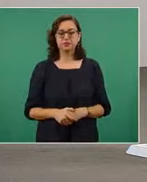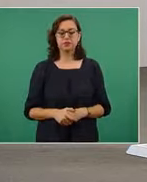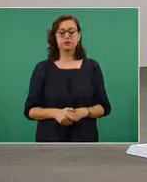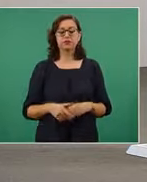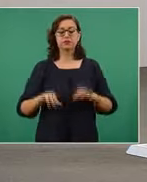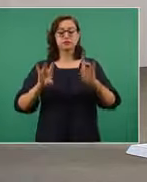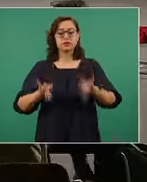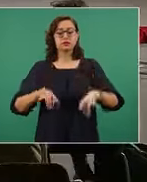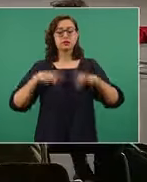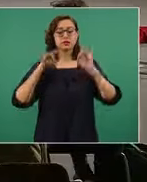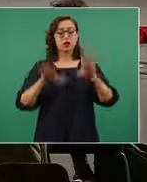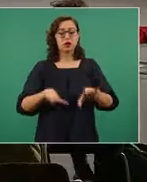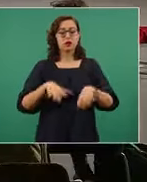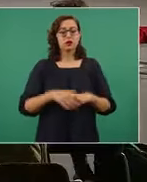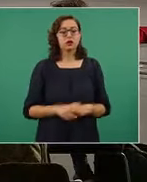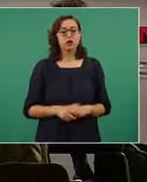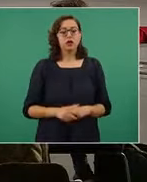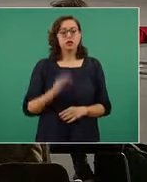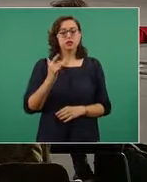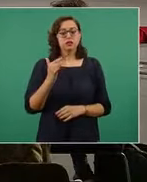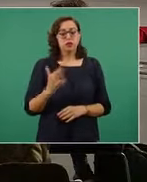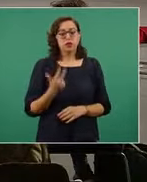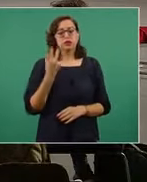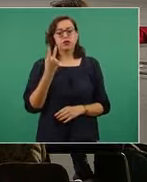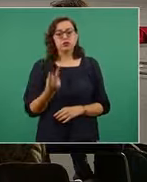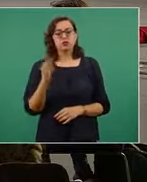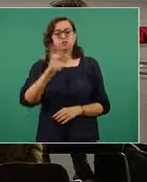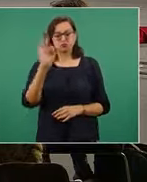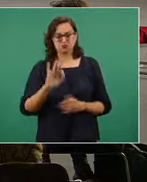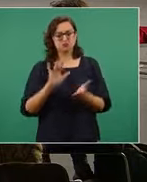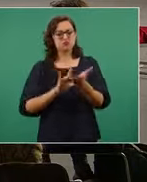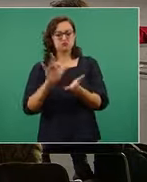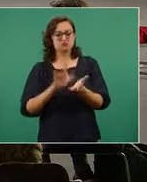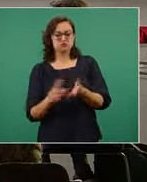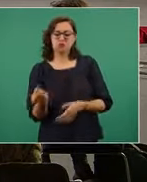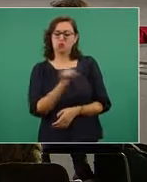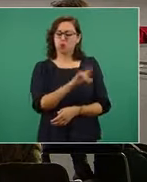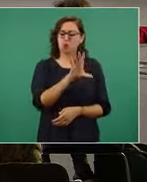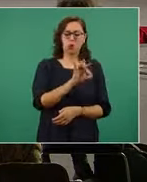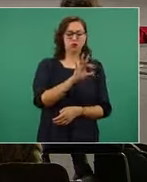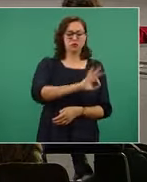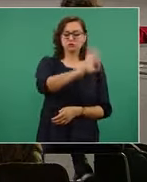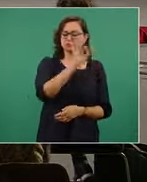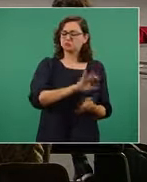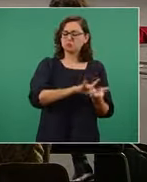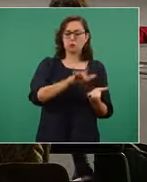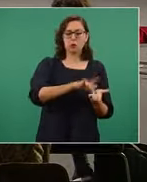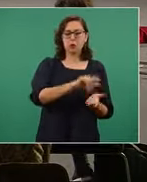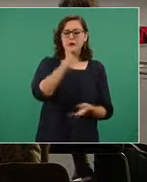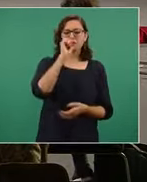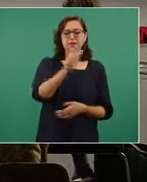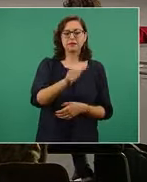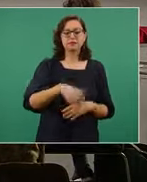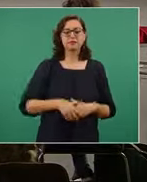Australia, 52 de aprobación, 40 de desaprobación.